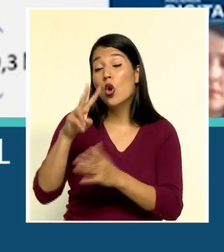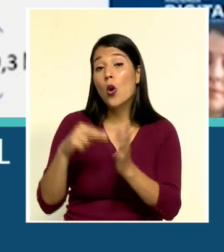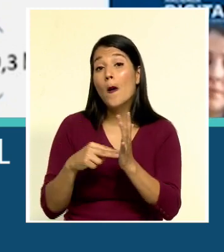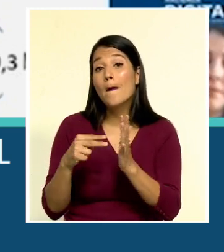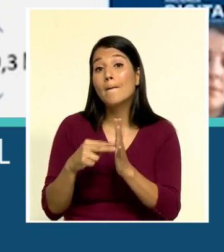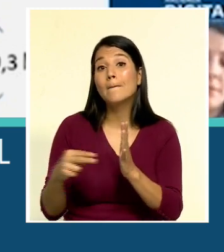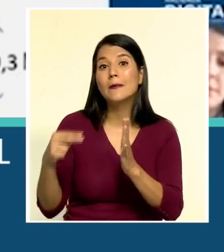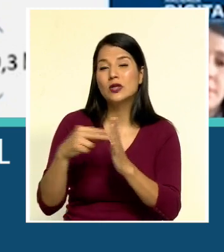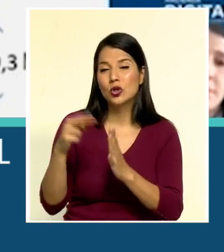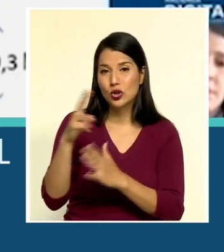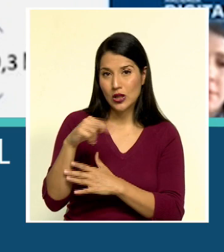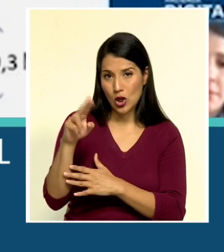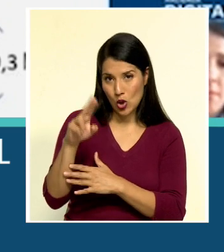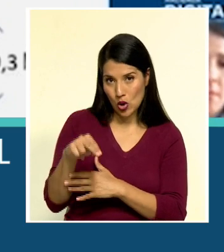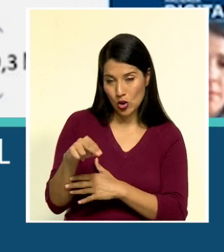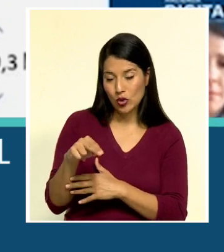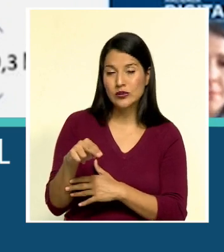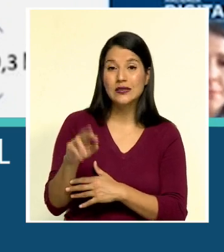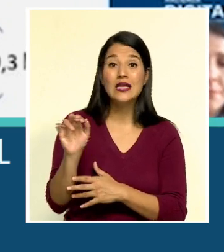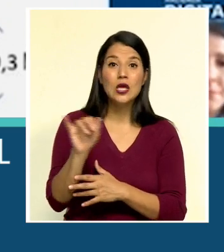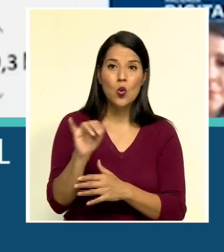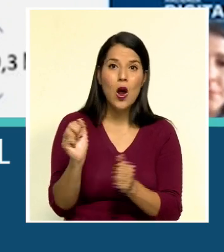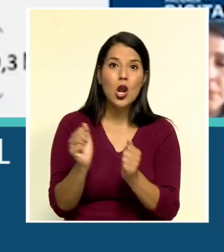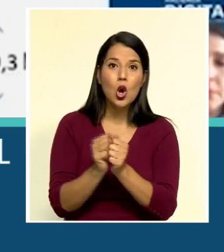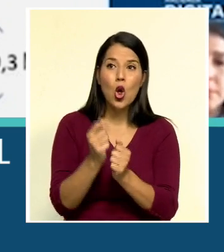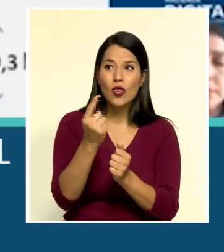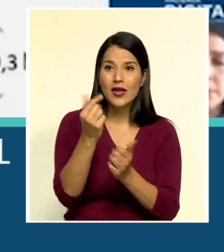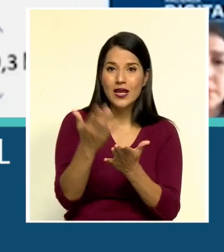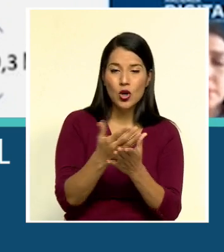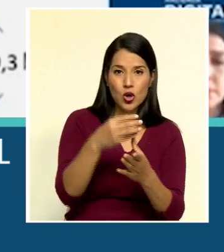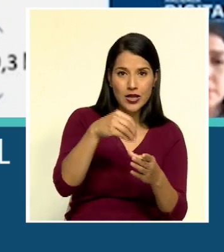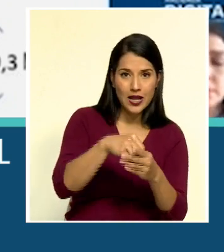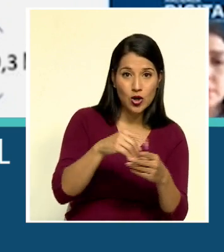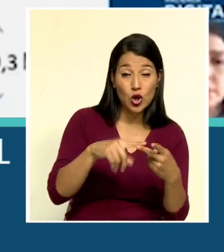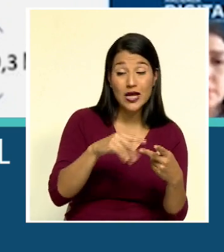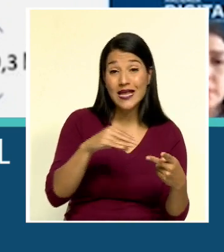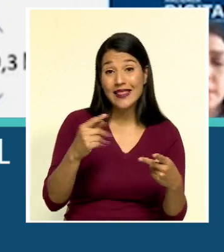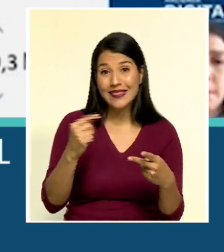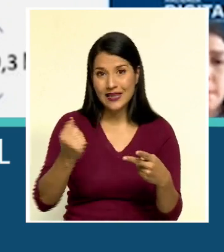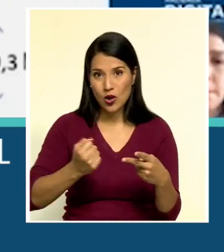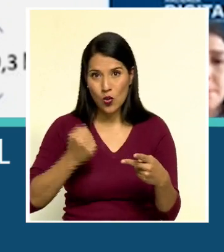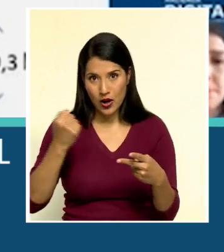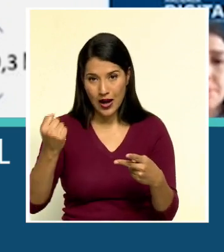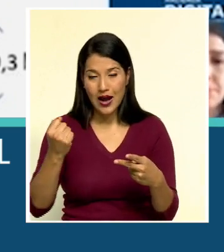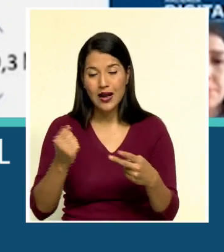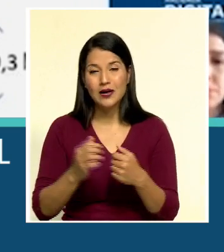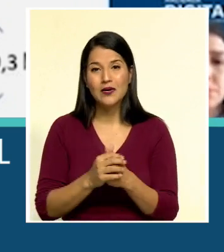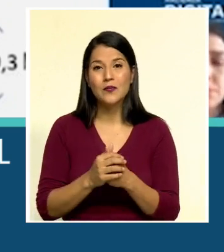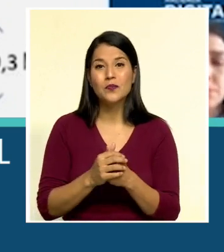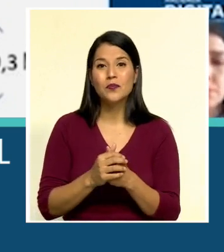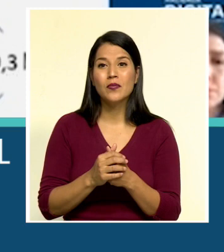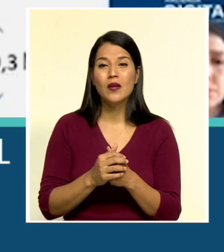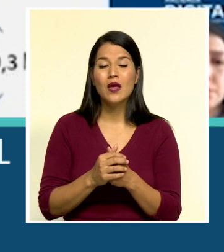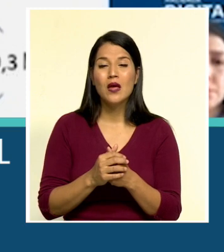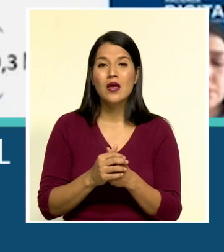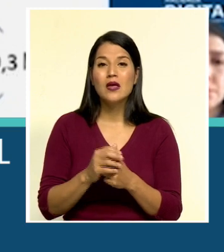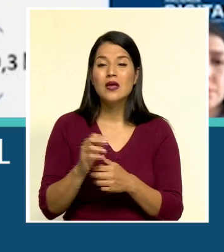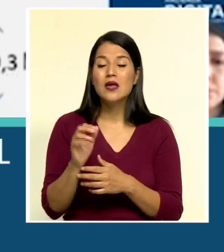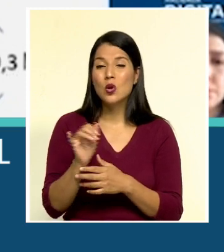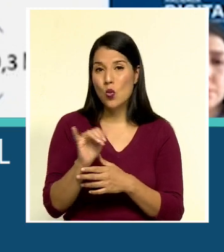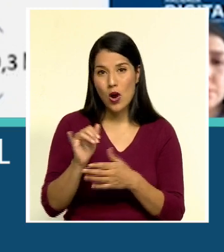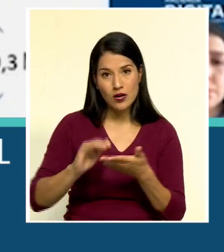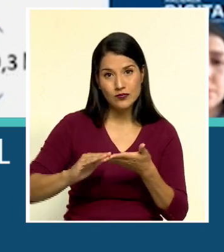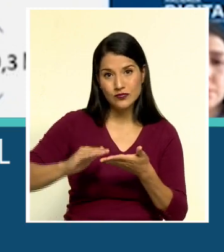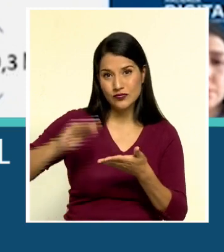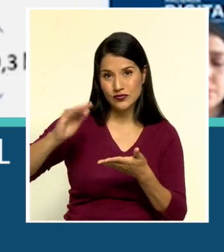en lo que tiene que ver con ingresos y utilidades, ¿verdad? Todo lo que es renta es un incremento similar cuando pasa de